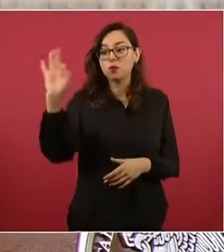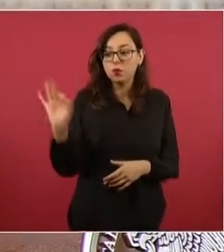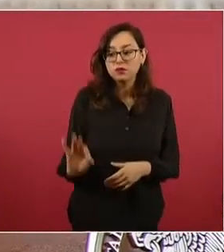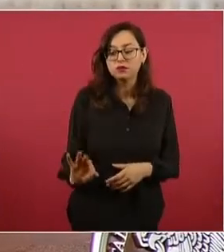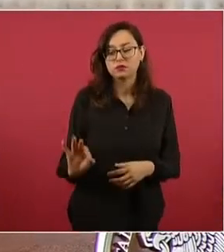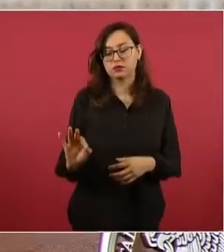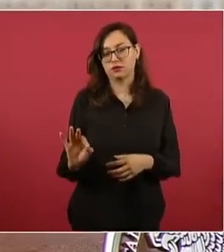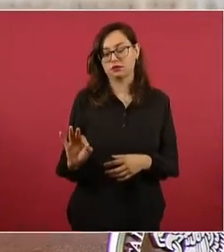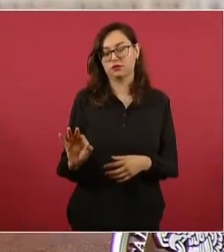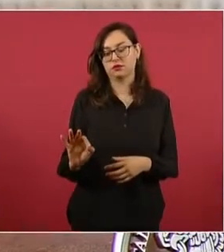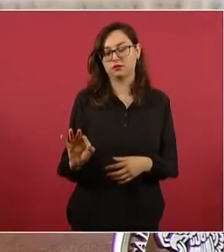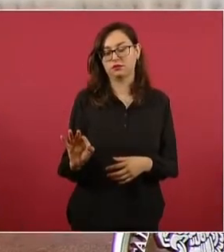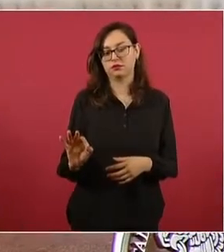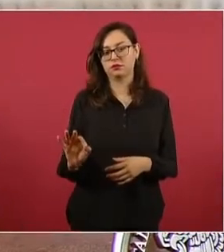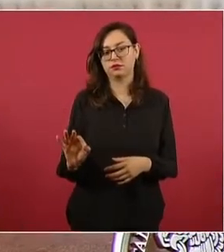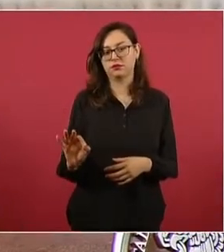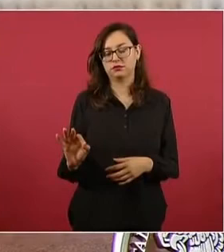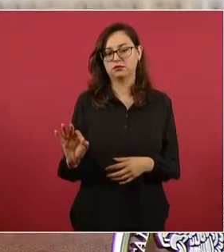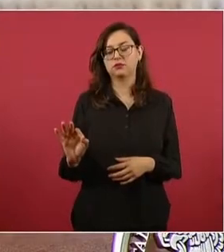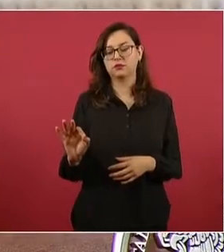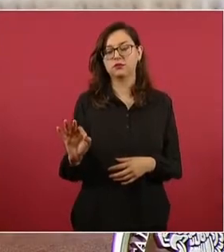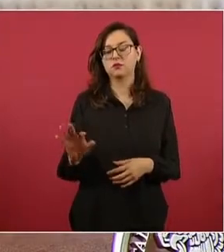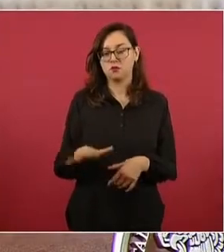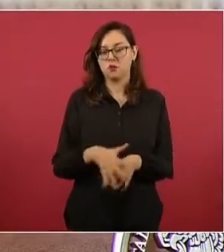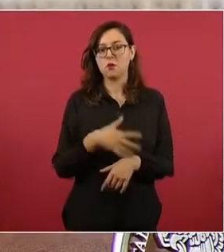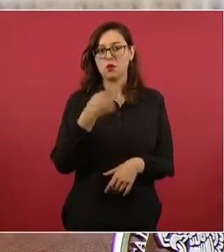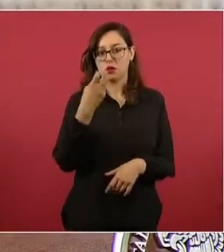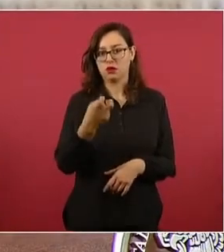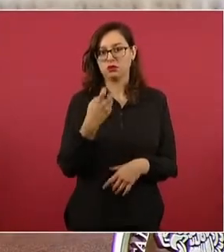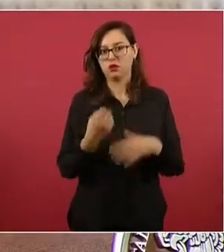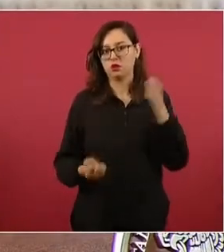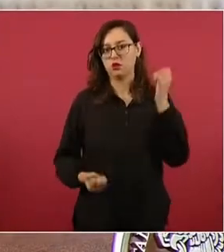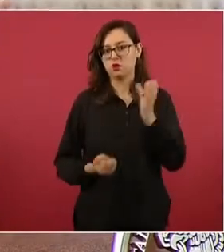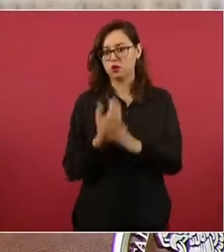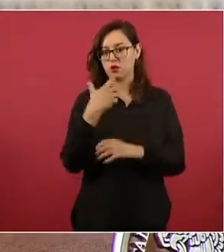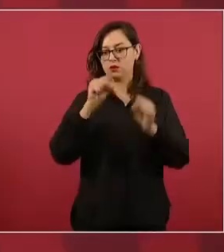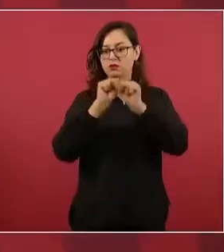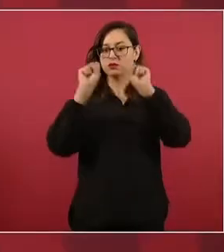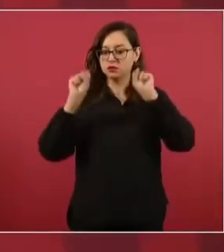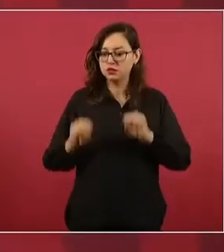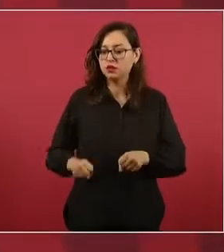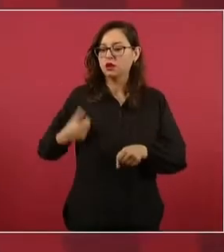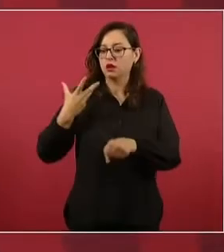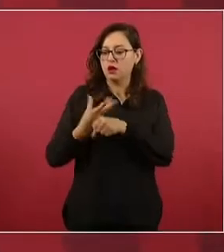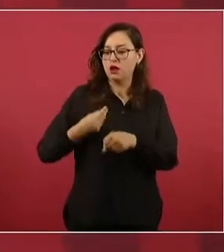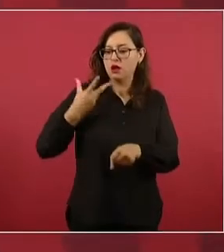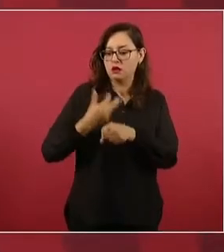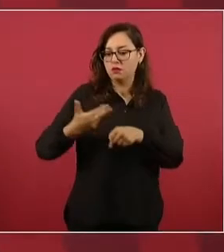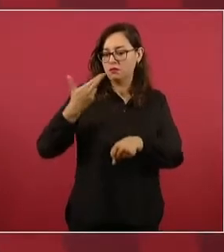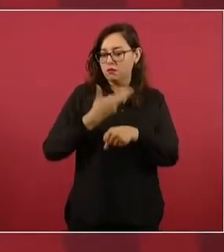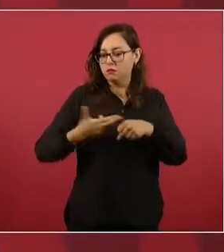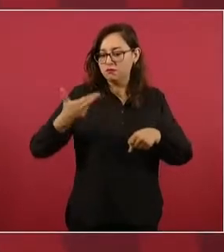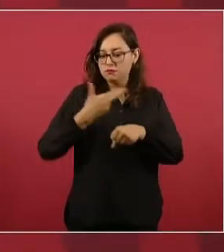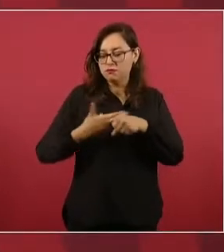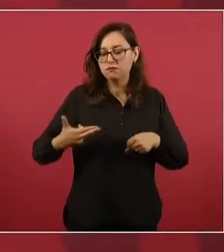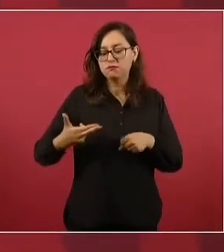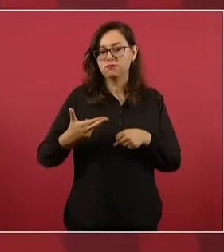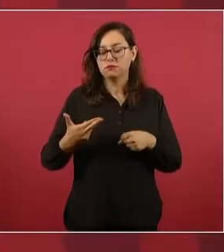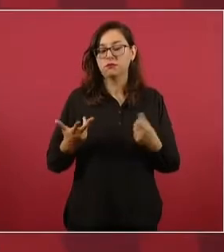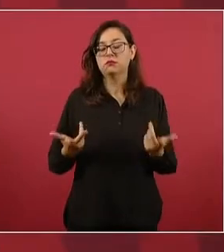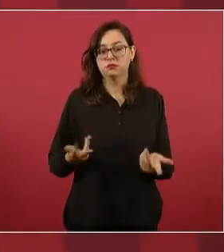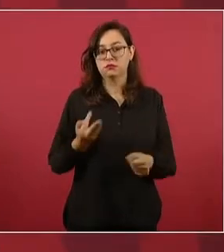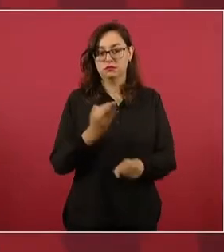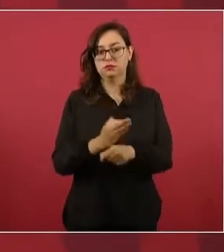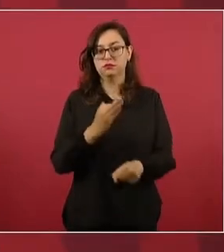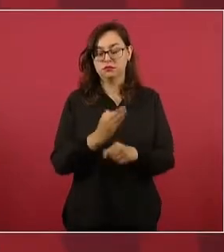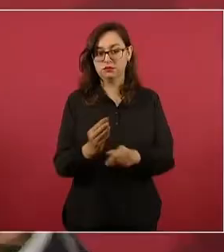Lo que se está llevando a cabo es la federalización de todo el sistema de salud pública.